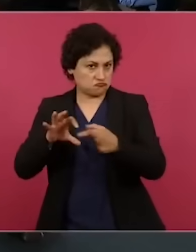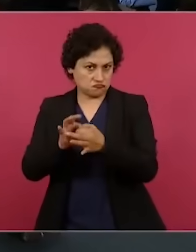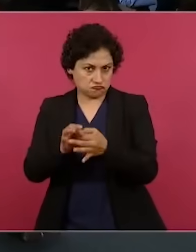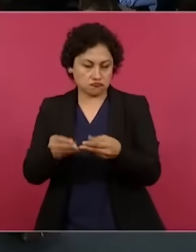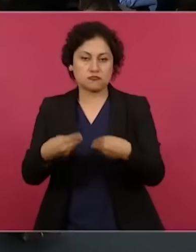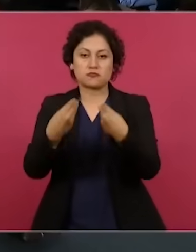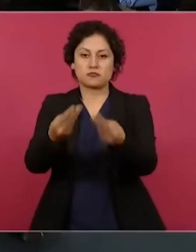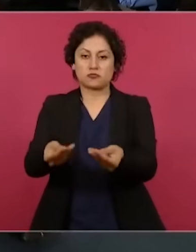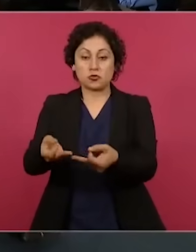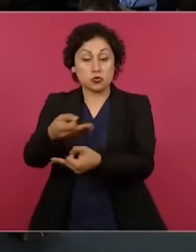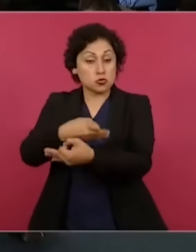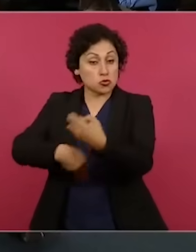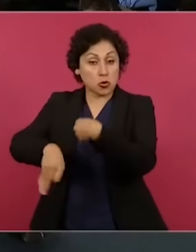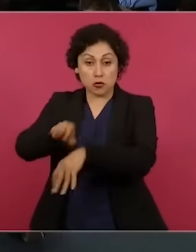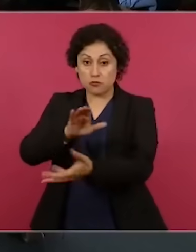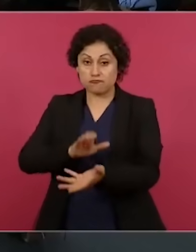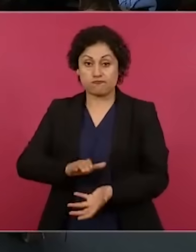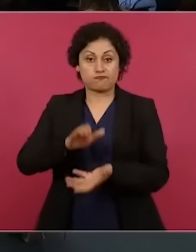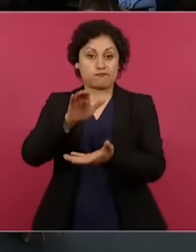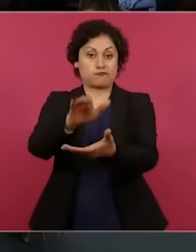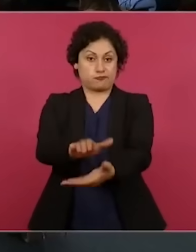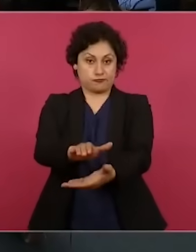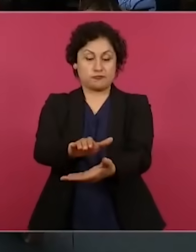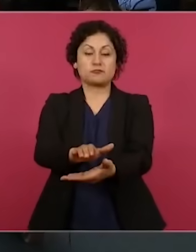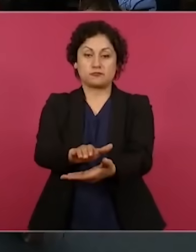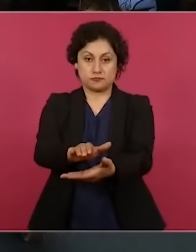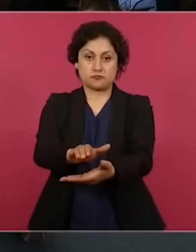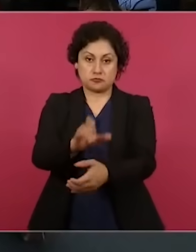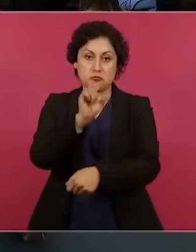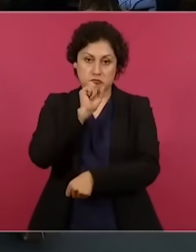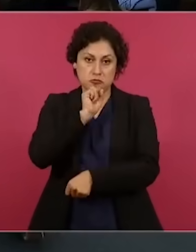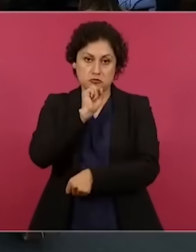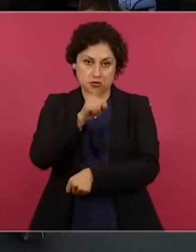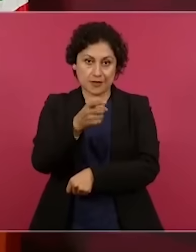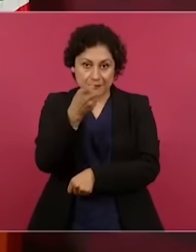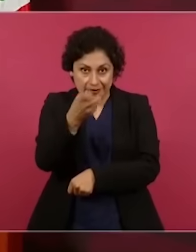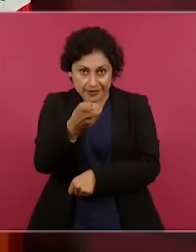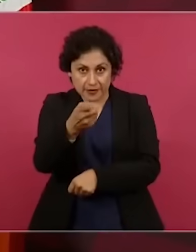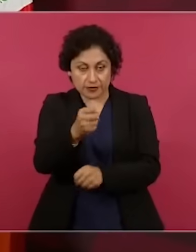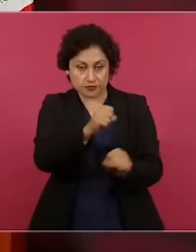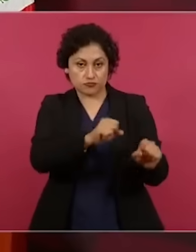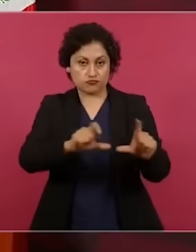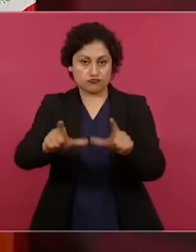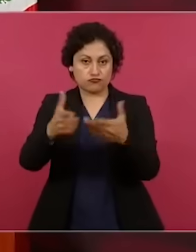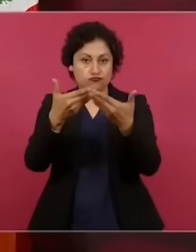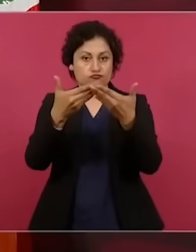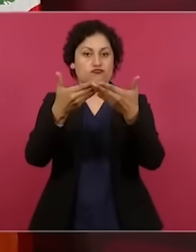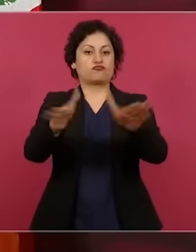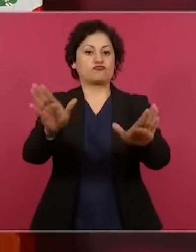Todo. Esto va a estar también disponible, público.